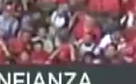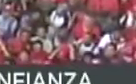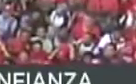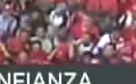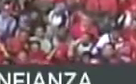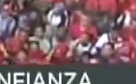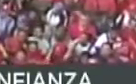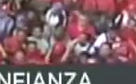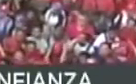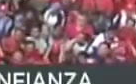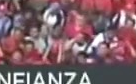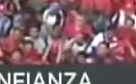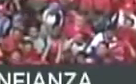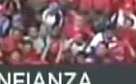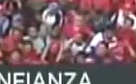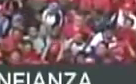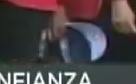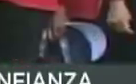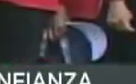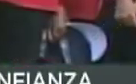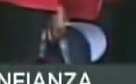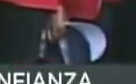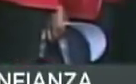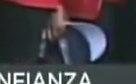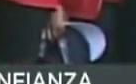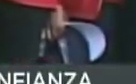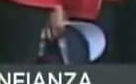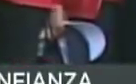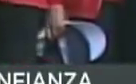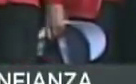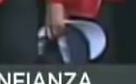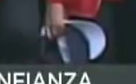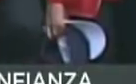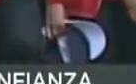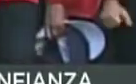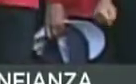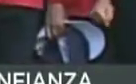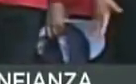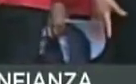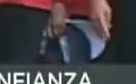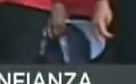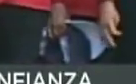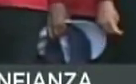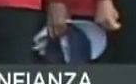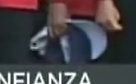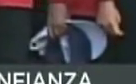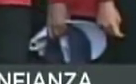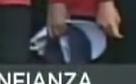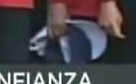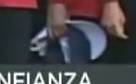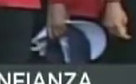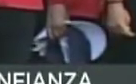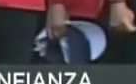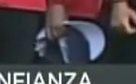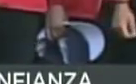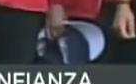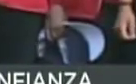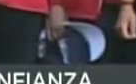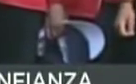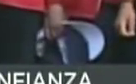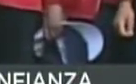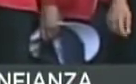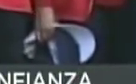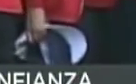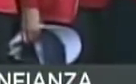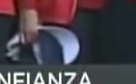Ahora, camaradas, en este día especial, en este día histórico de encuentro